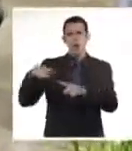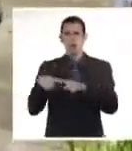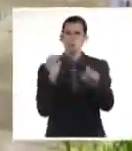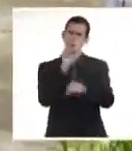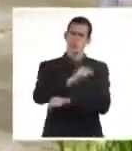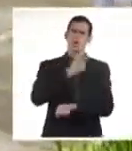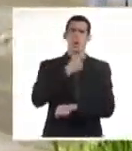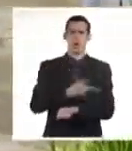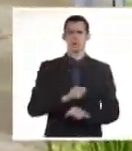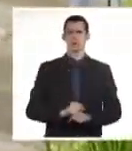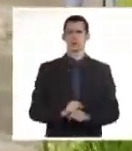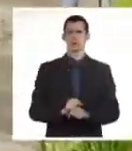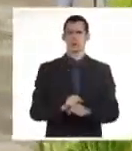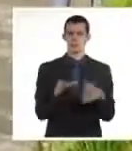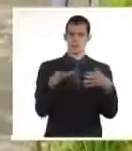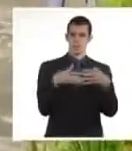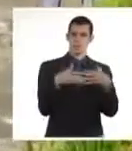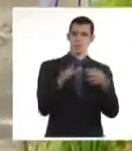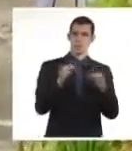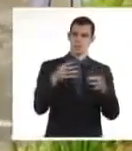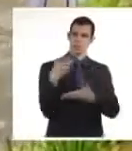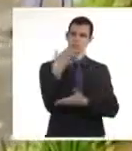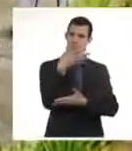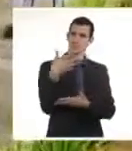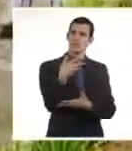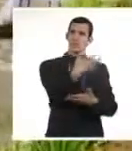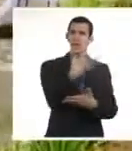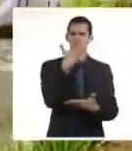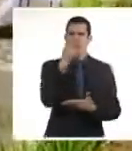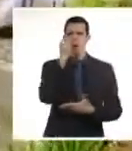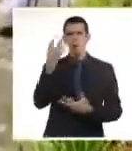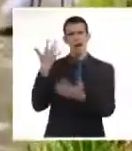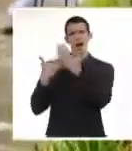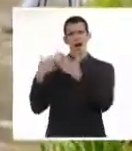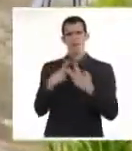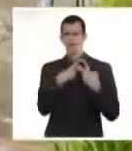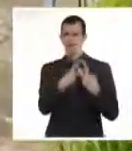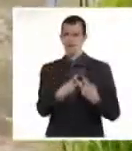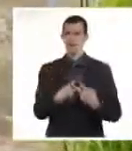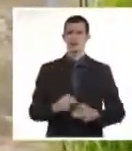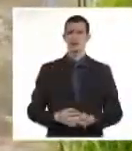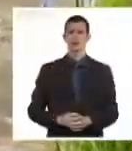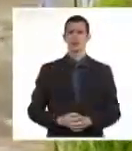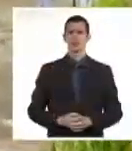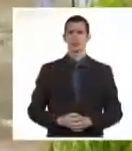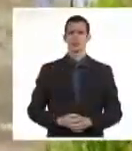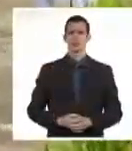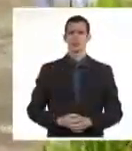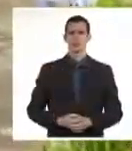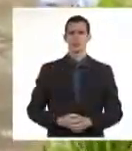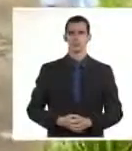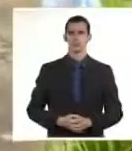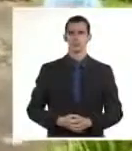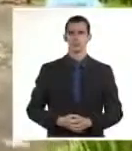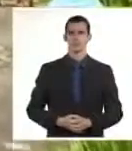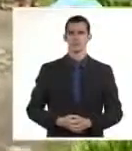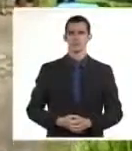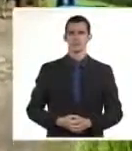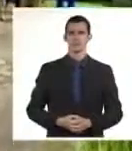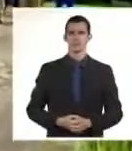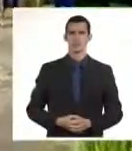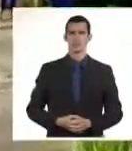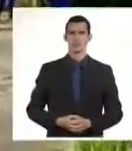estuvo presidido por fernando gonzález llort héroe de la república de cuba y presidente del instituto cubano de amistad con los pueblos o roberto león richard